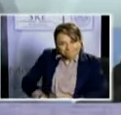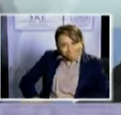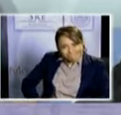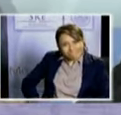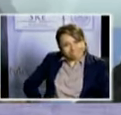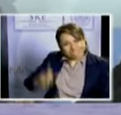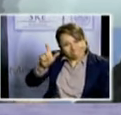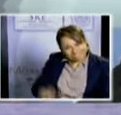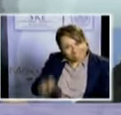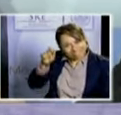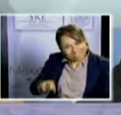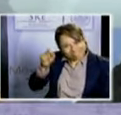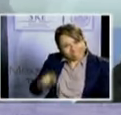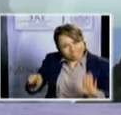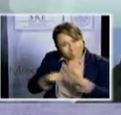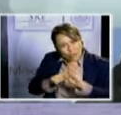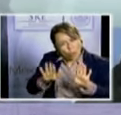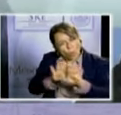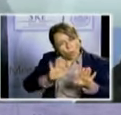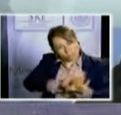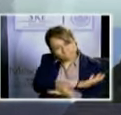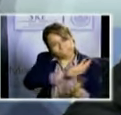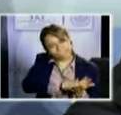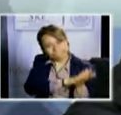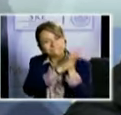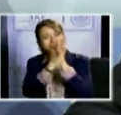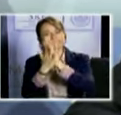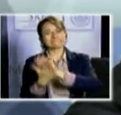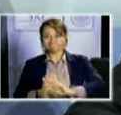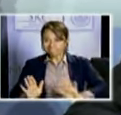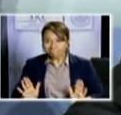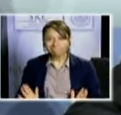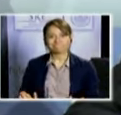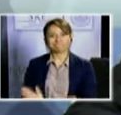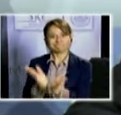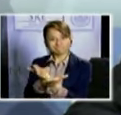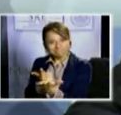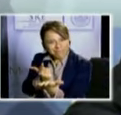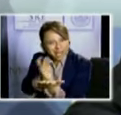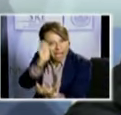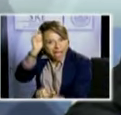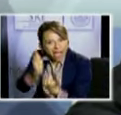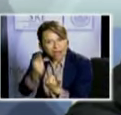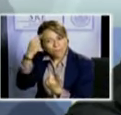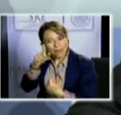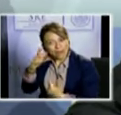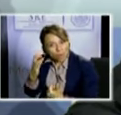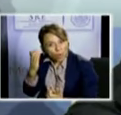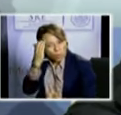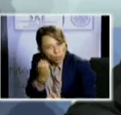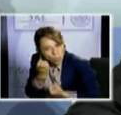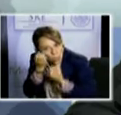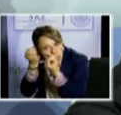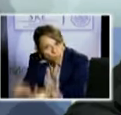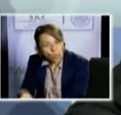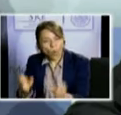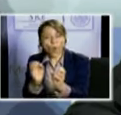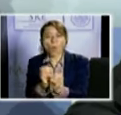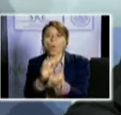que involucrar al sector salud de manera más intensa, a la academia, a la sociedad civil en general. Yo creo que esto no se había